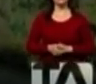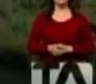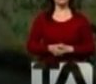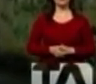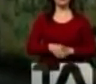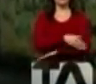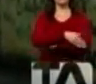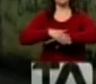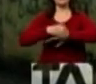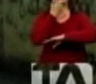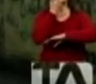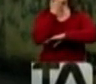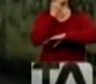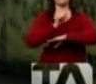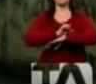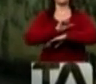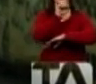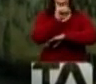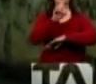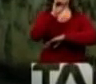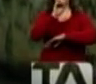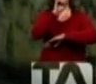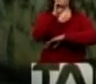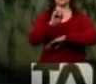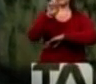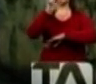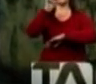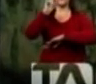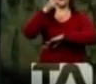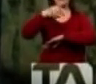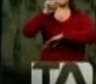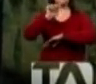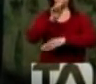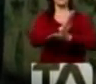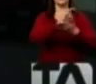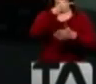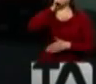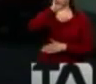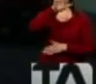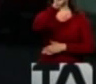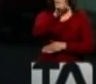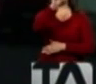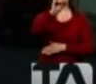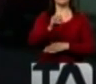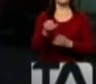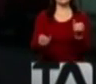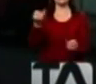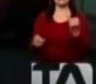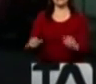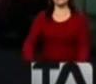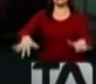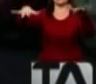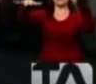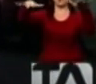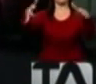También el parterre central de la avenida Sosoranga en el sector de Lagatazo requiere de mantenimiento. El acelerado crecimiento del